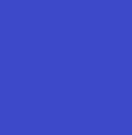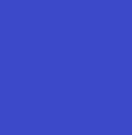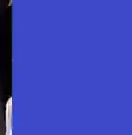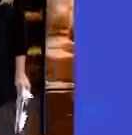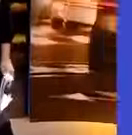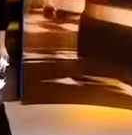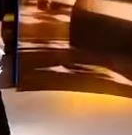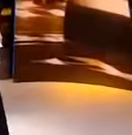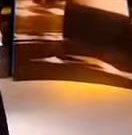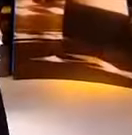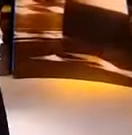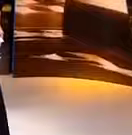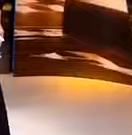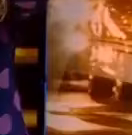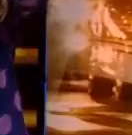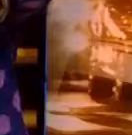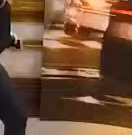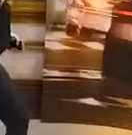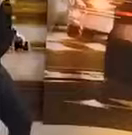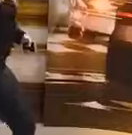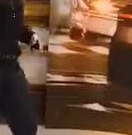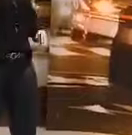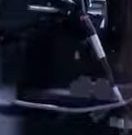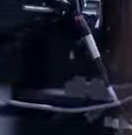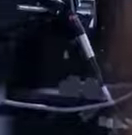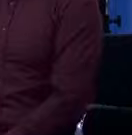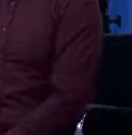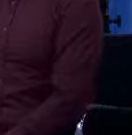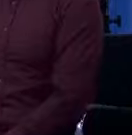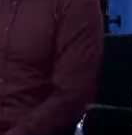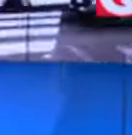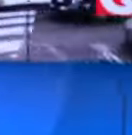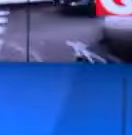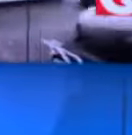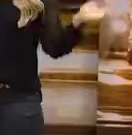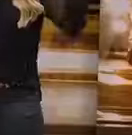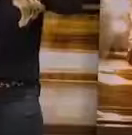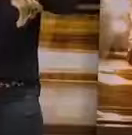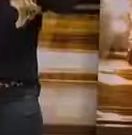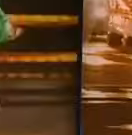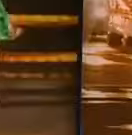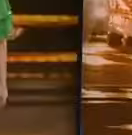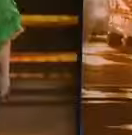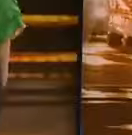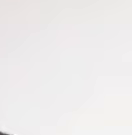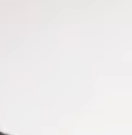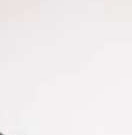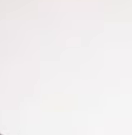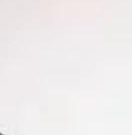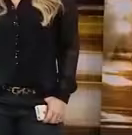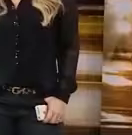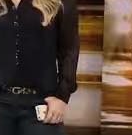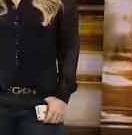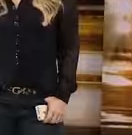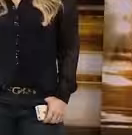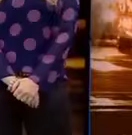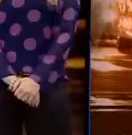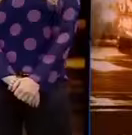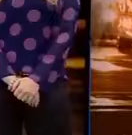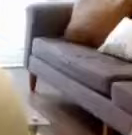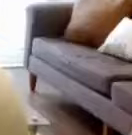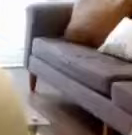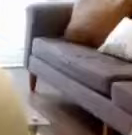las 7, ¿qué está pasando? Información directa con un estilo distinto, para que te enteres de lo que pasa en el Perú y el